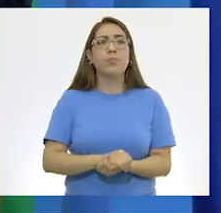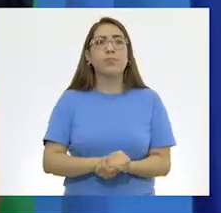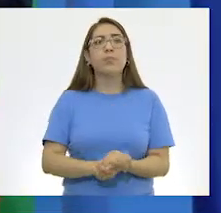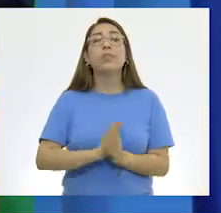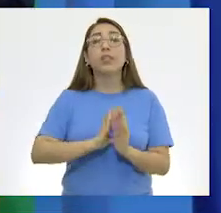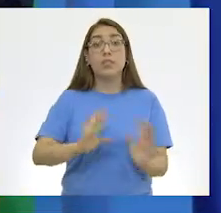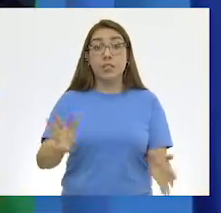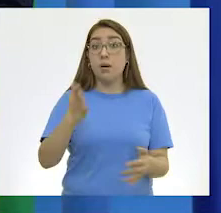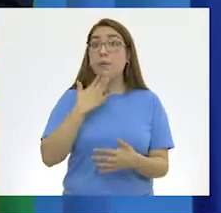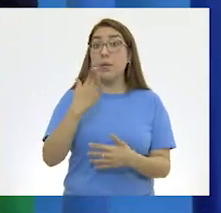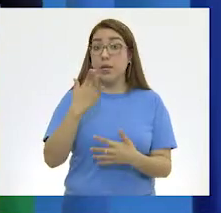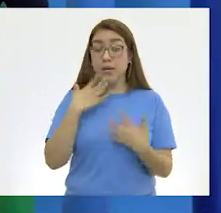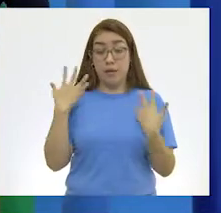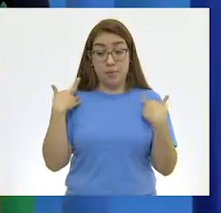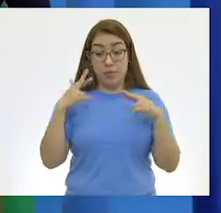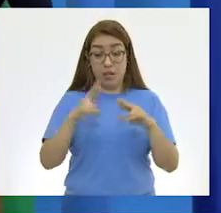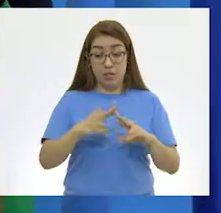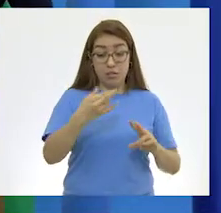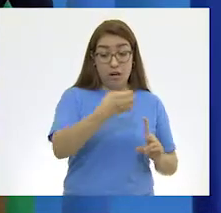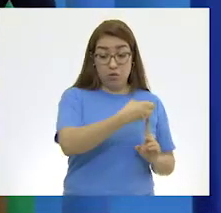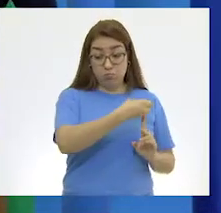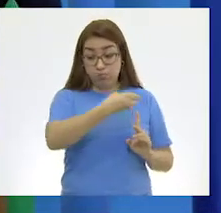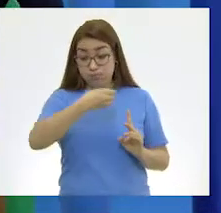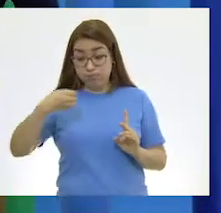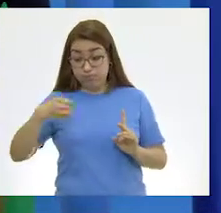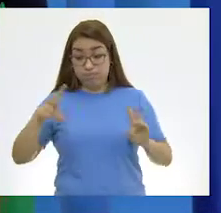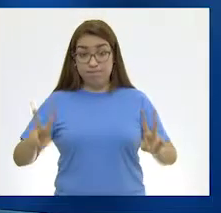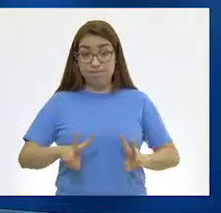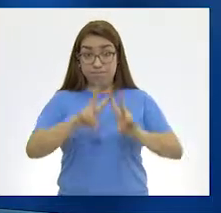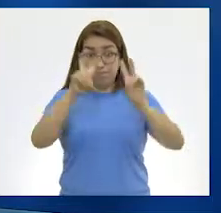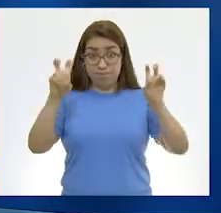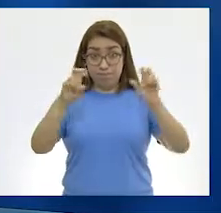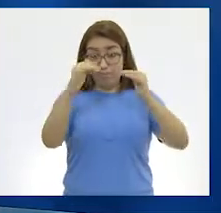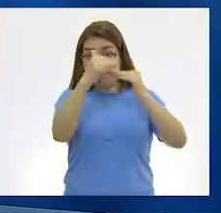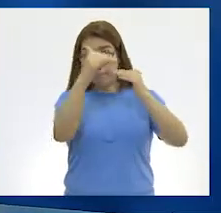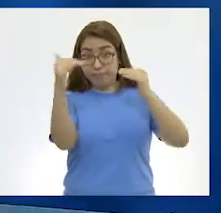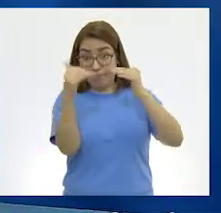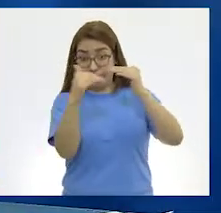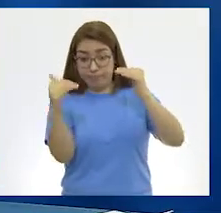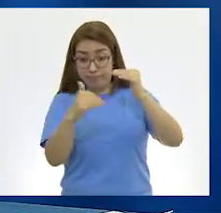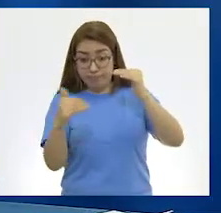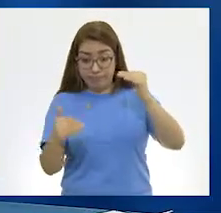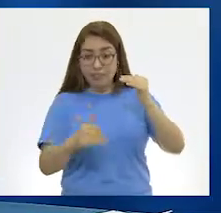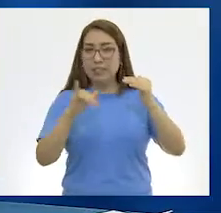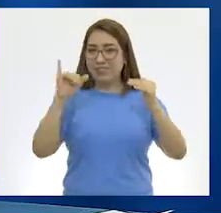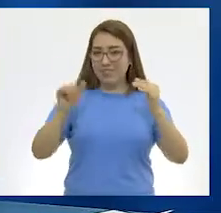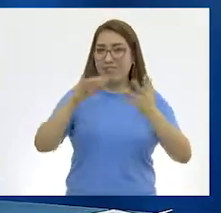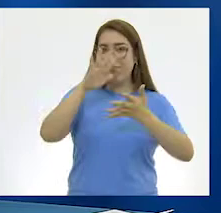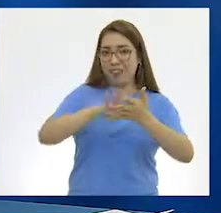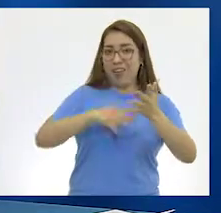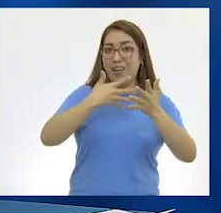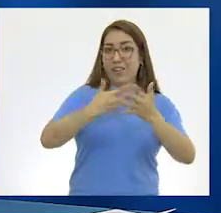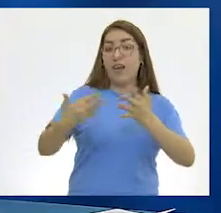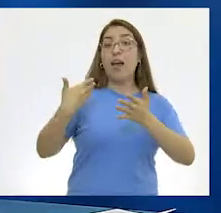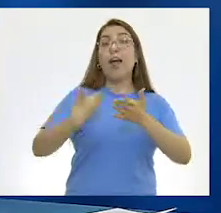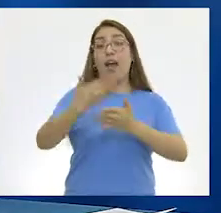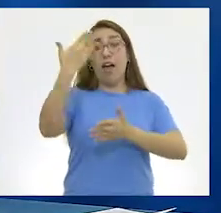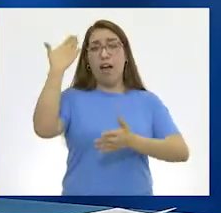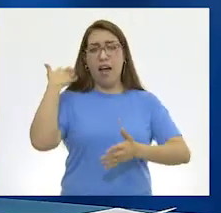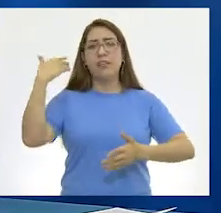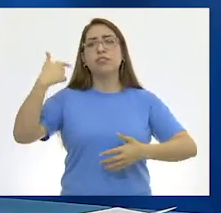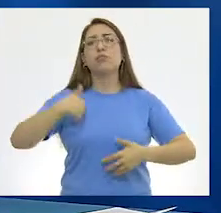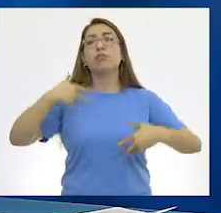bien organizadas por temas y subtemas, ¿verdad? Así es. La tabla de contenidos que hicimos durante la clase anterior me permitió organizar